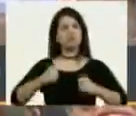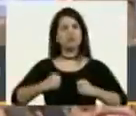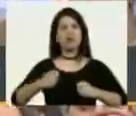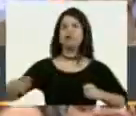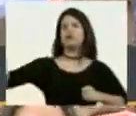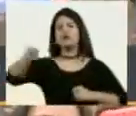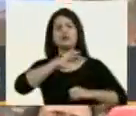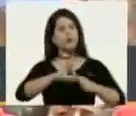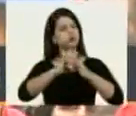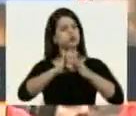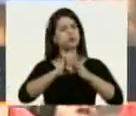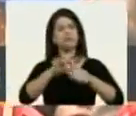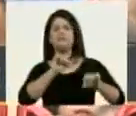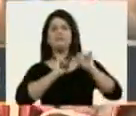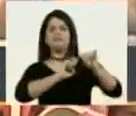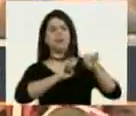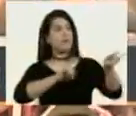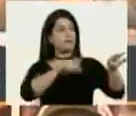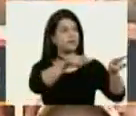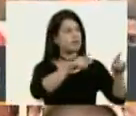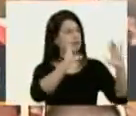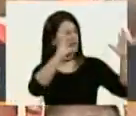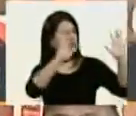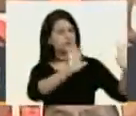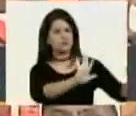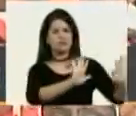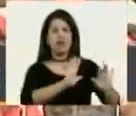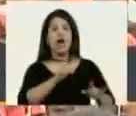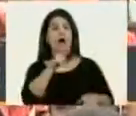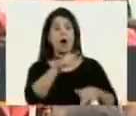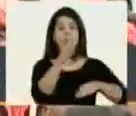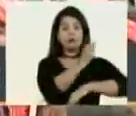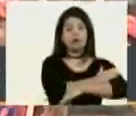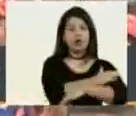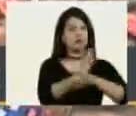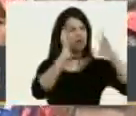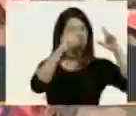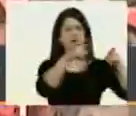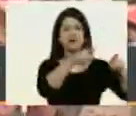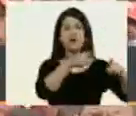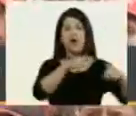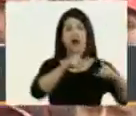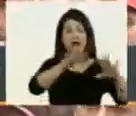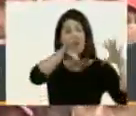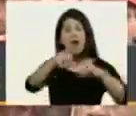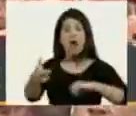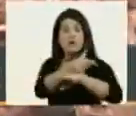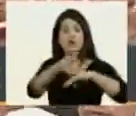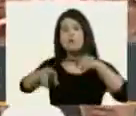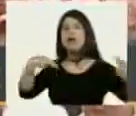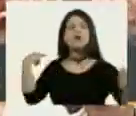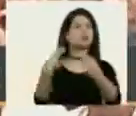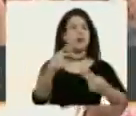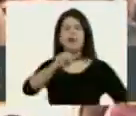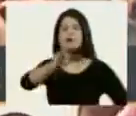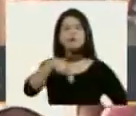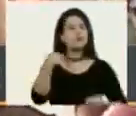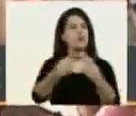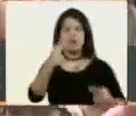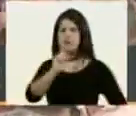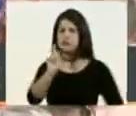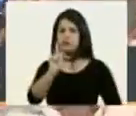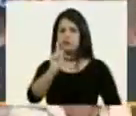para combatir el fascismo. El fascismo y la derecha venezolana no volverán más nunca a gobernar este país.